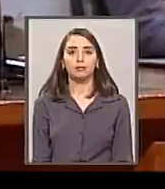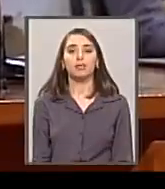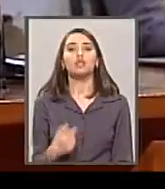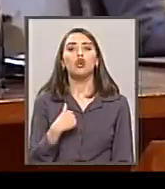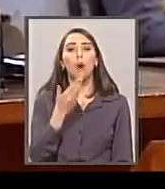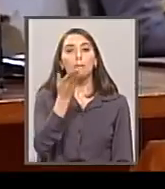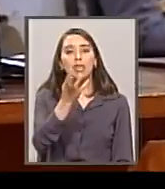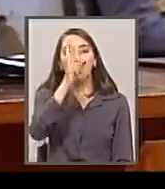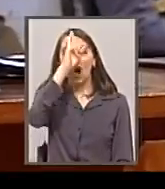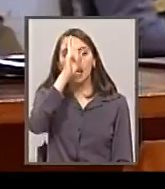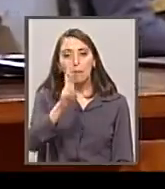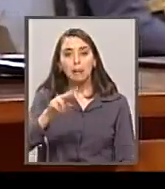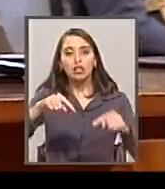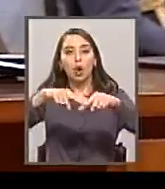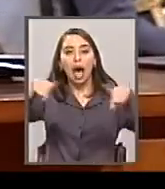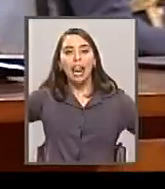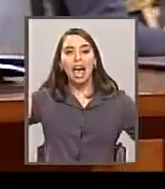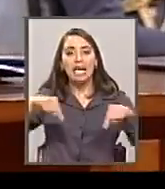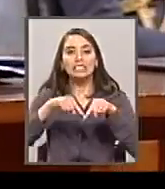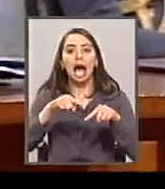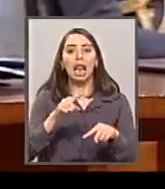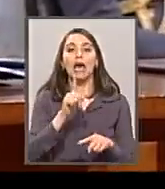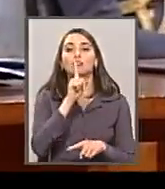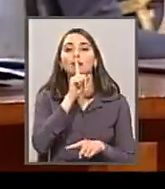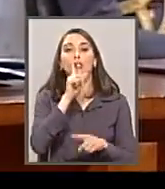pido respeto a la sala.